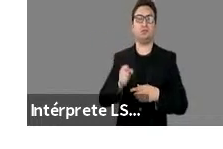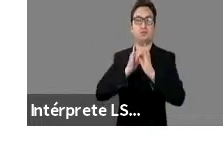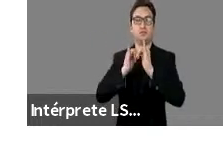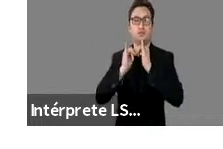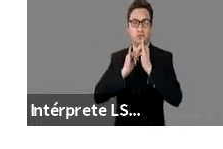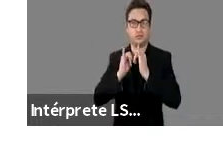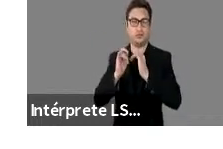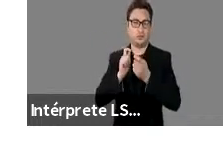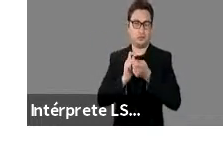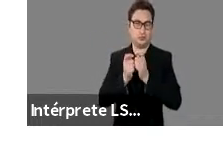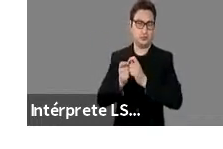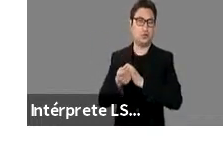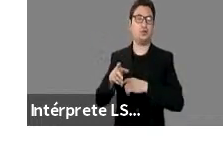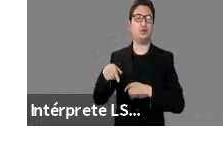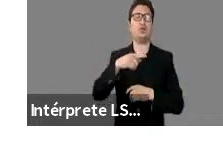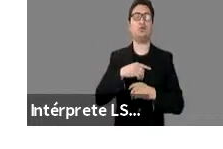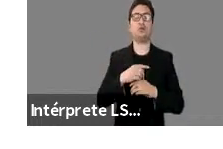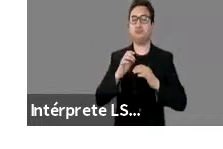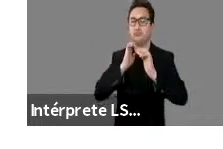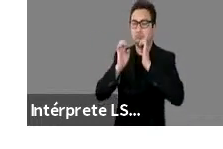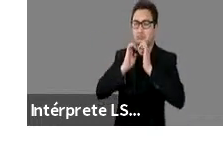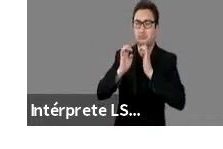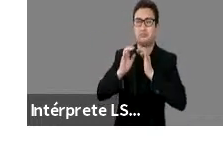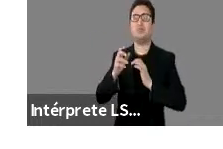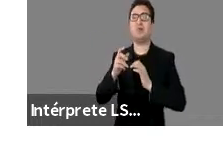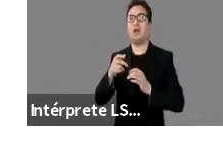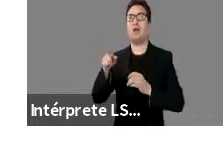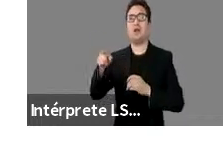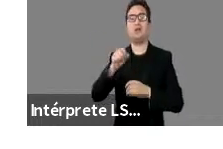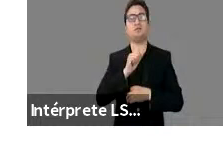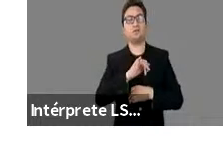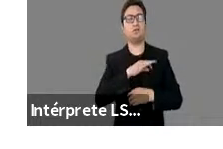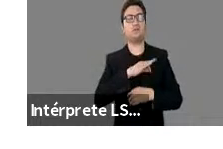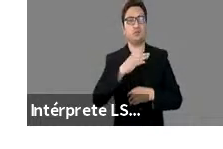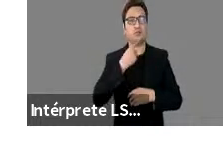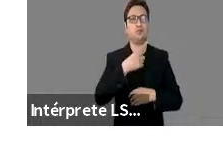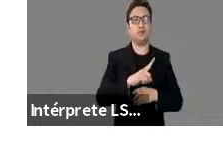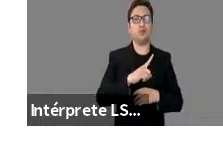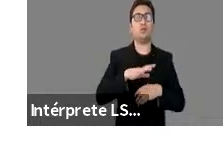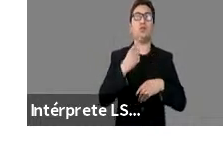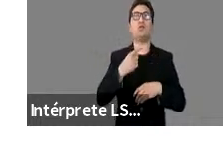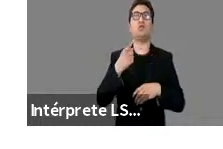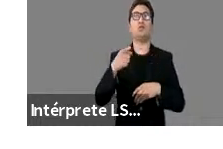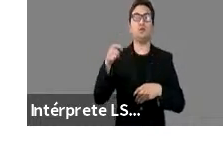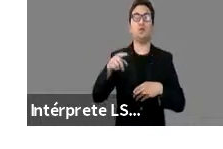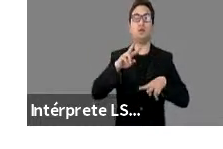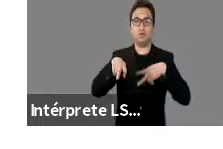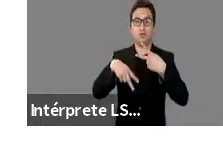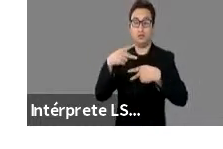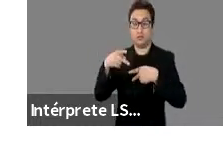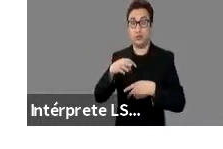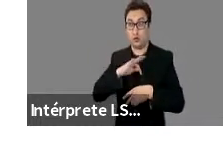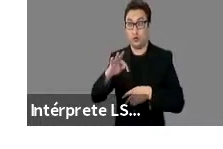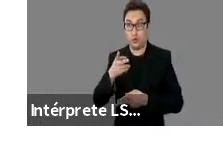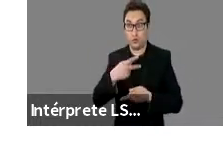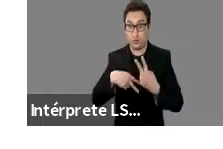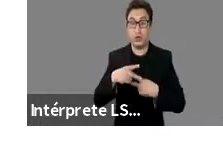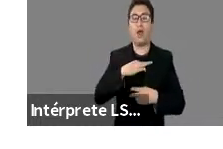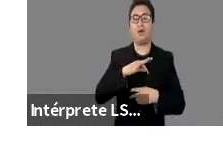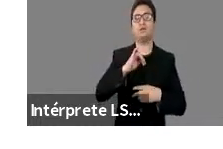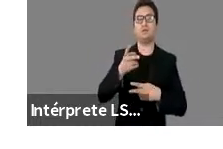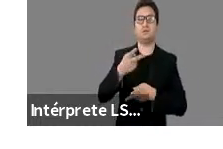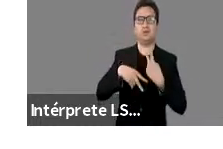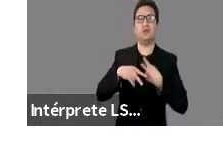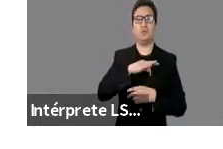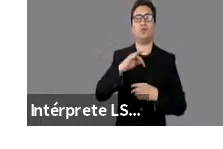a cabo esa entrevista, dijo que sí podía comparecer, porque si no yo me hubiera ido a su domicilio, me dijo que sin problema podía comparecer, se hicieron los ajustes razonables desde